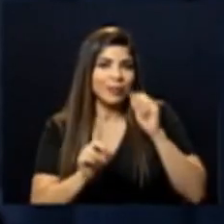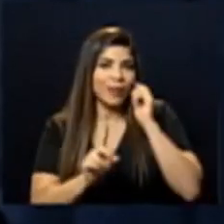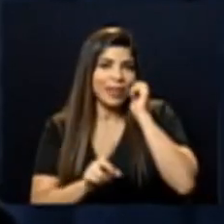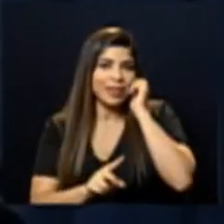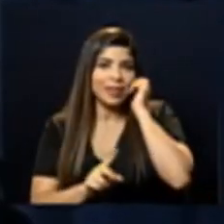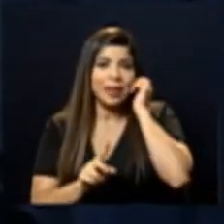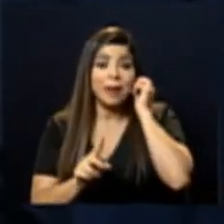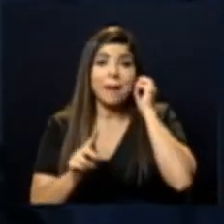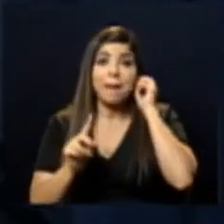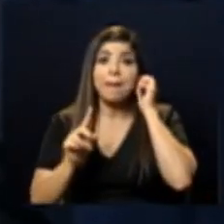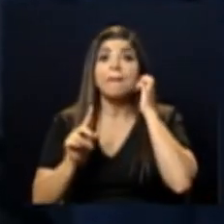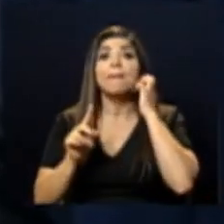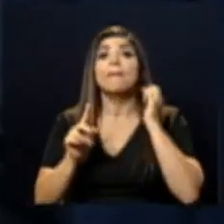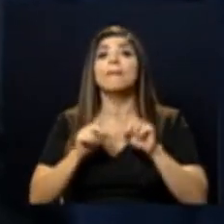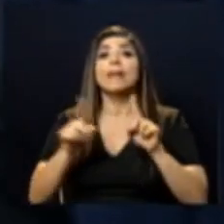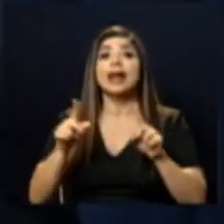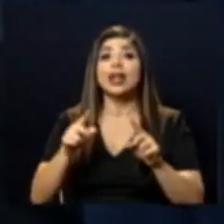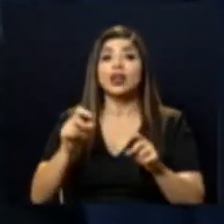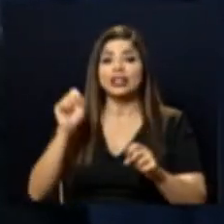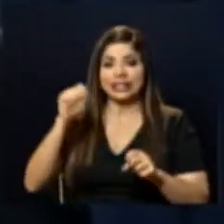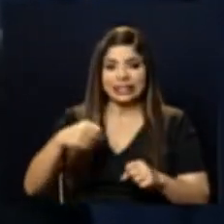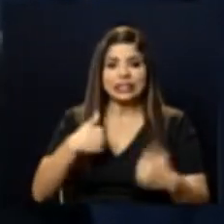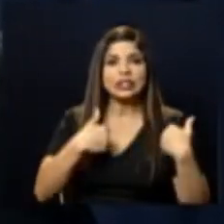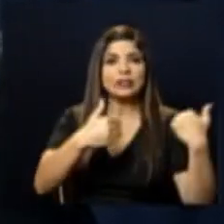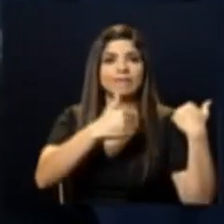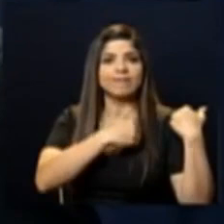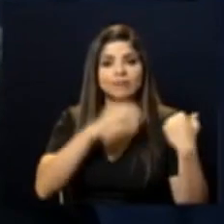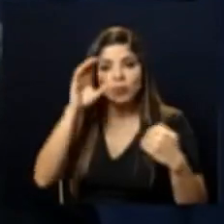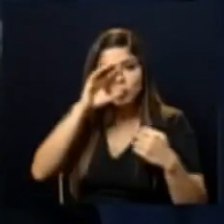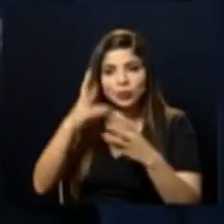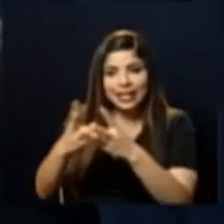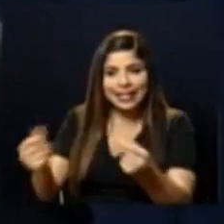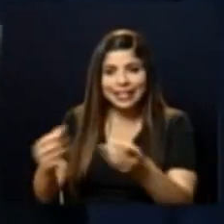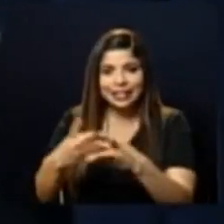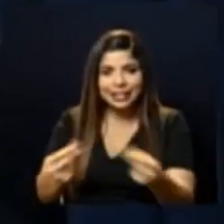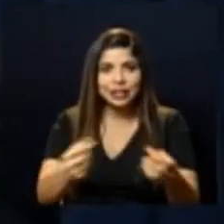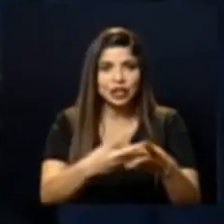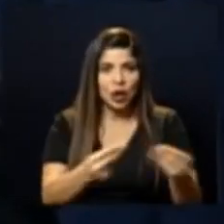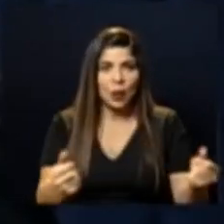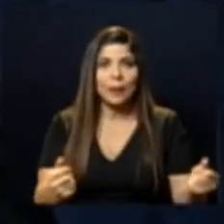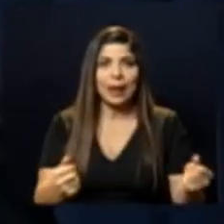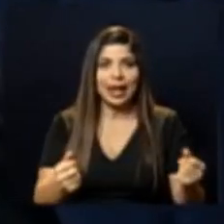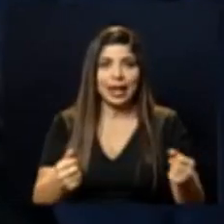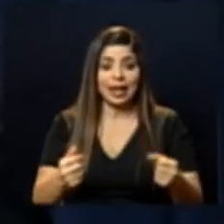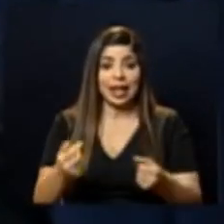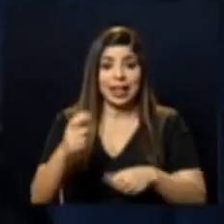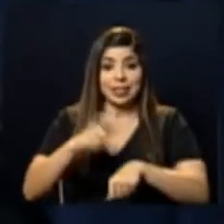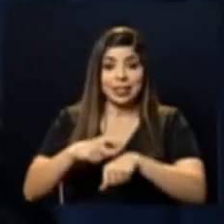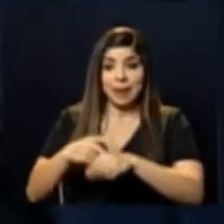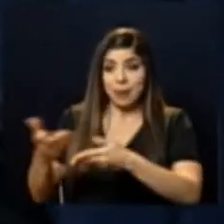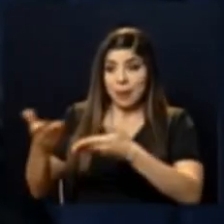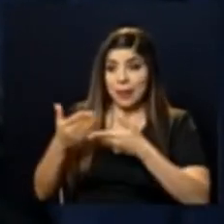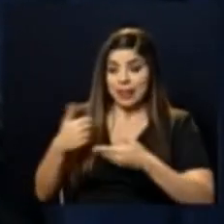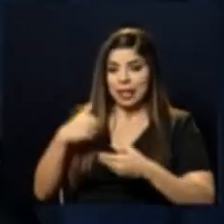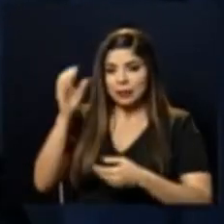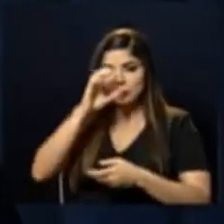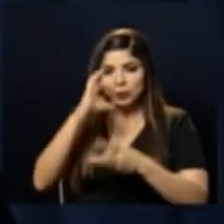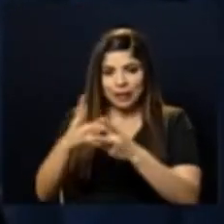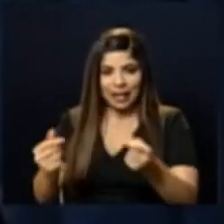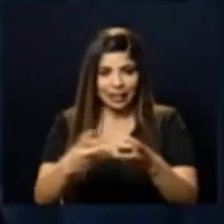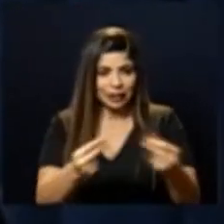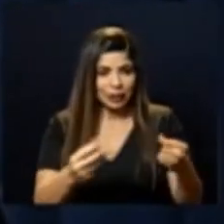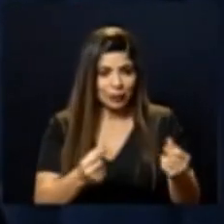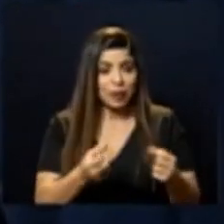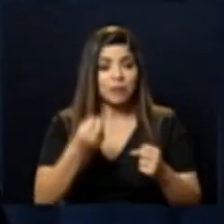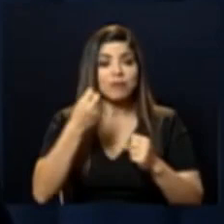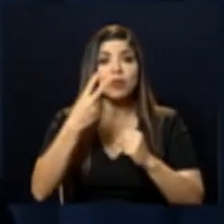pero es el oficio de resolver lo más posible en el tiempo dado, muchas